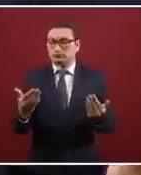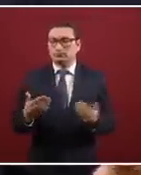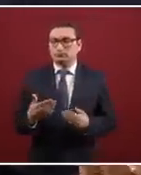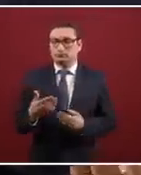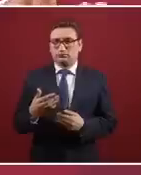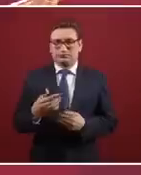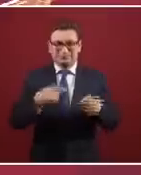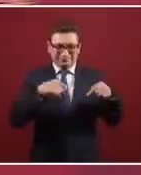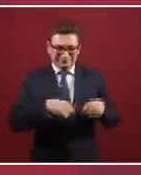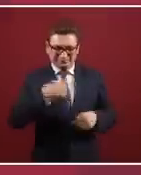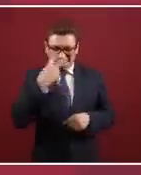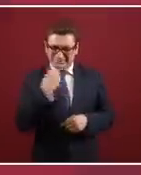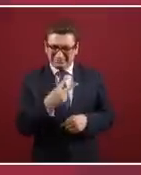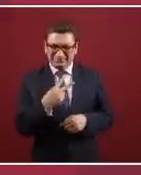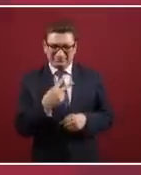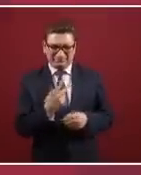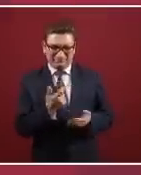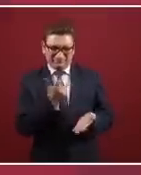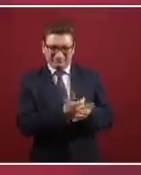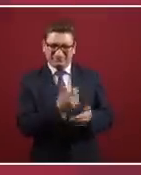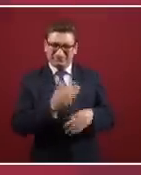nos quieres cobrar más a nosotros